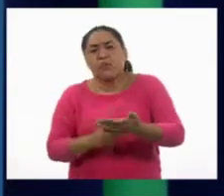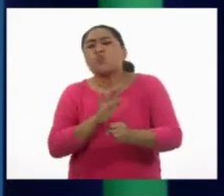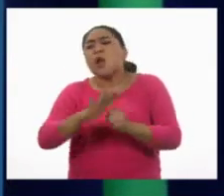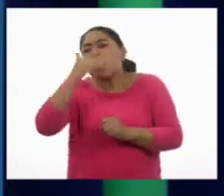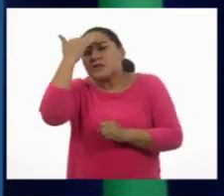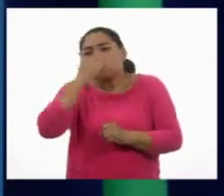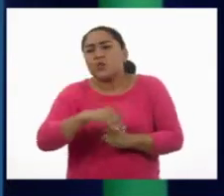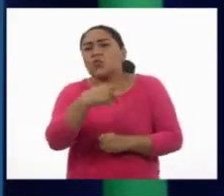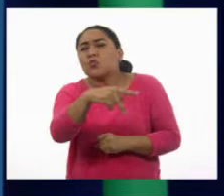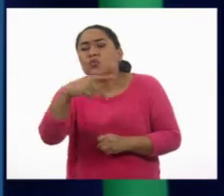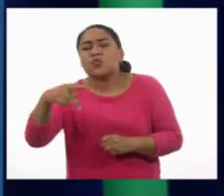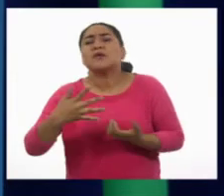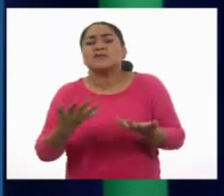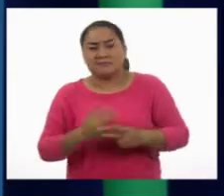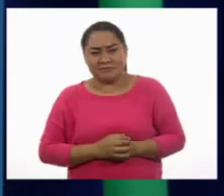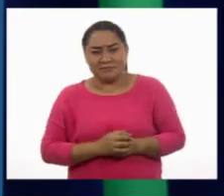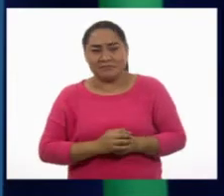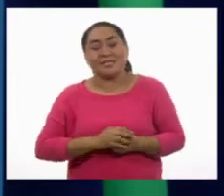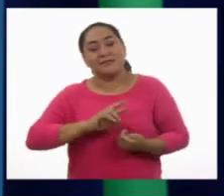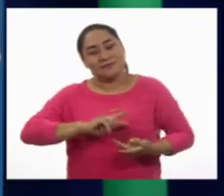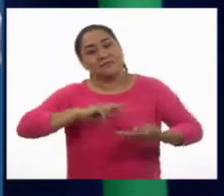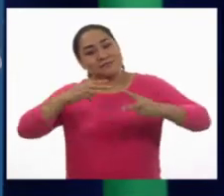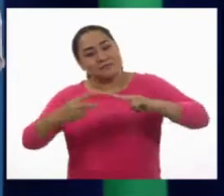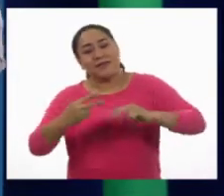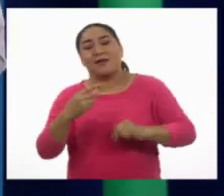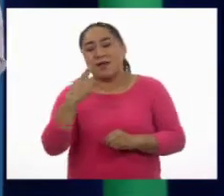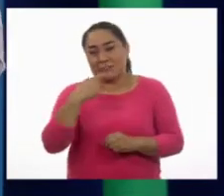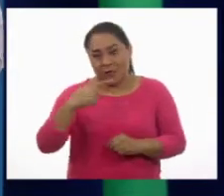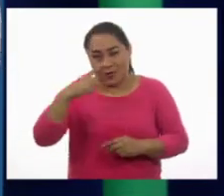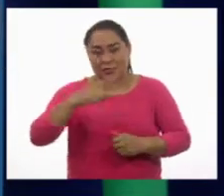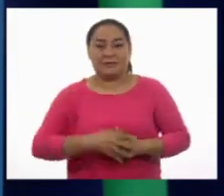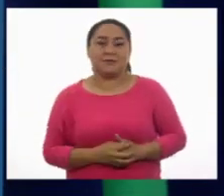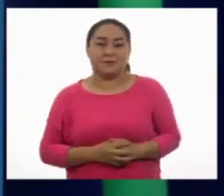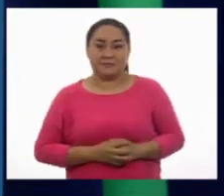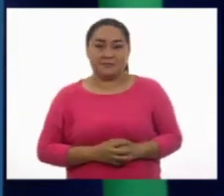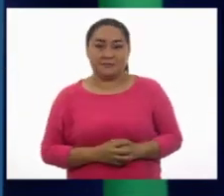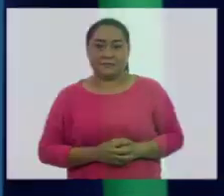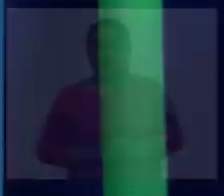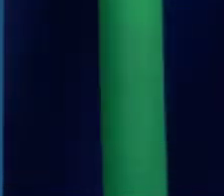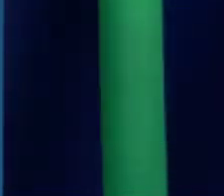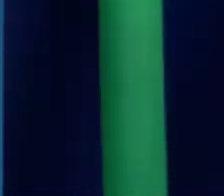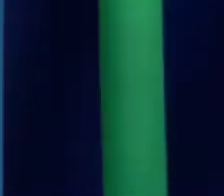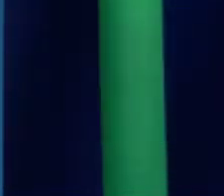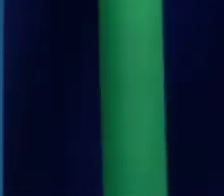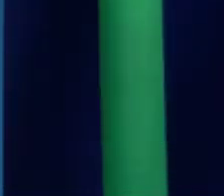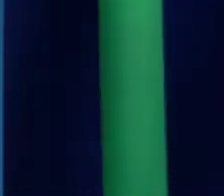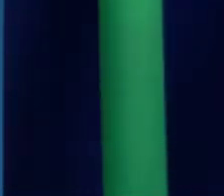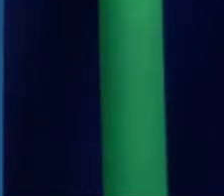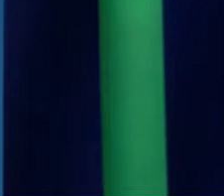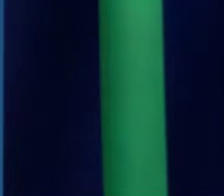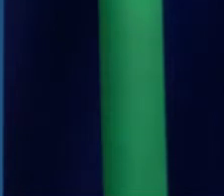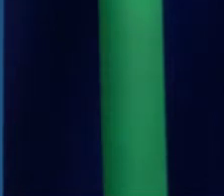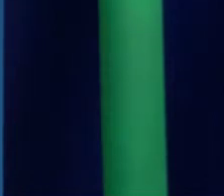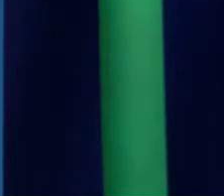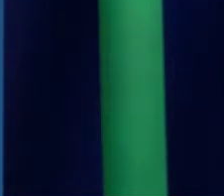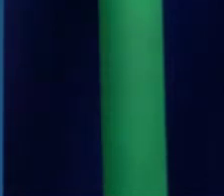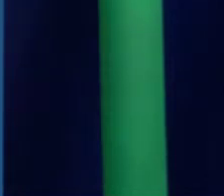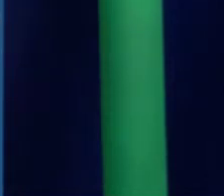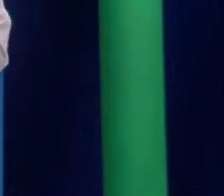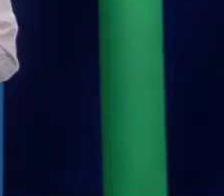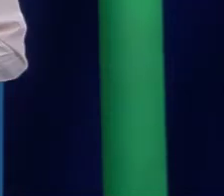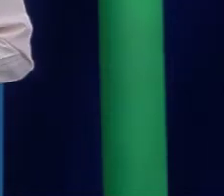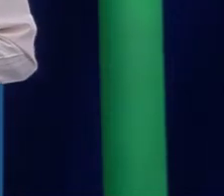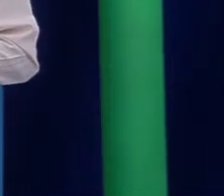Quien me mía, quien me oxequen las toles y yashka, náhuatl, kati, y las